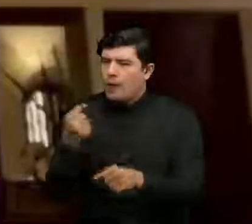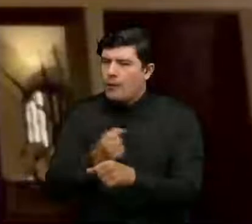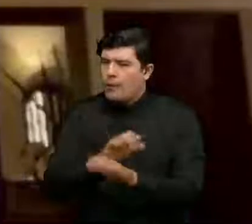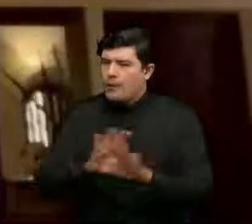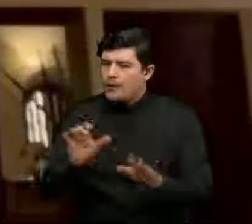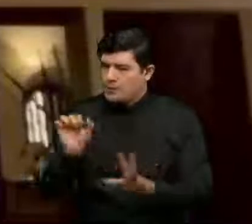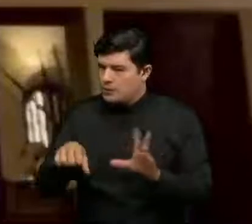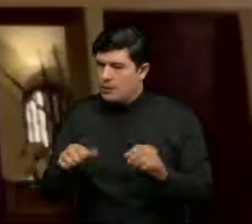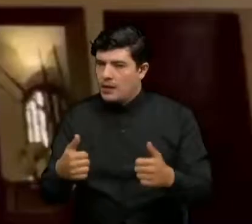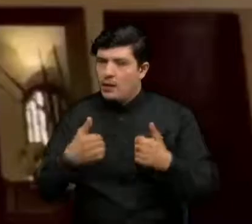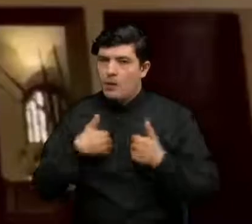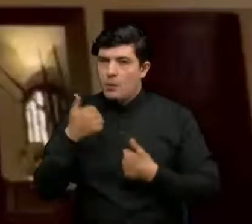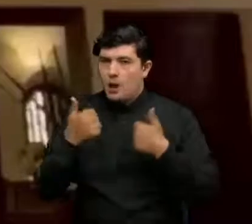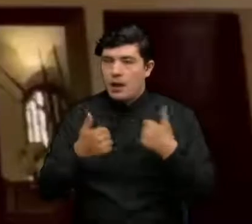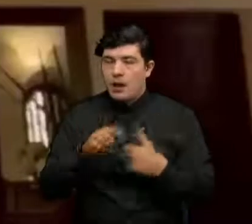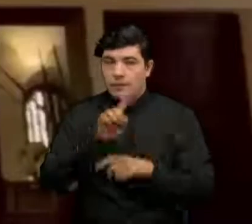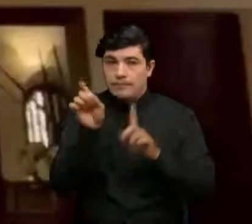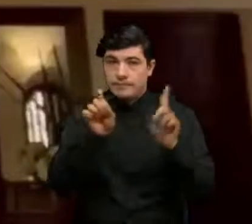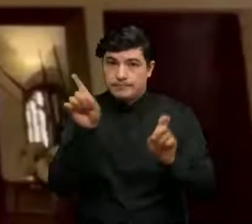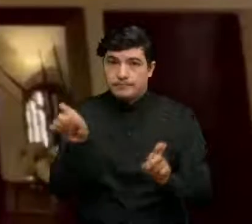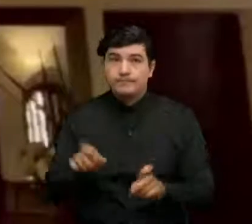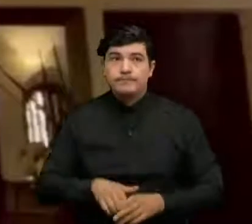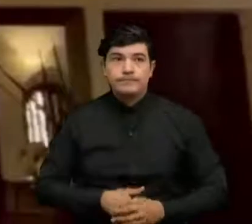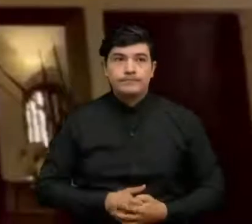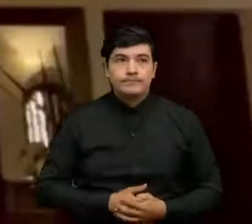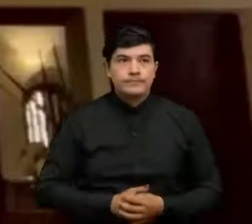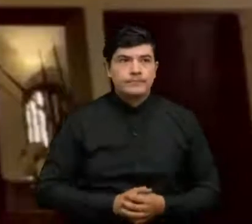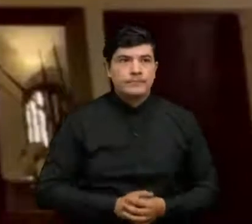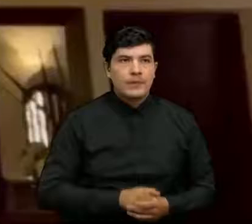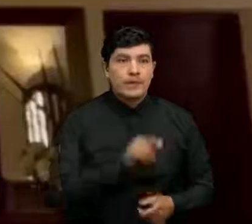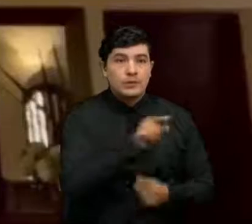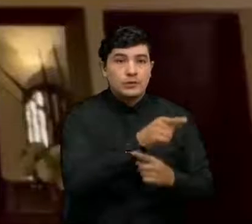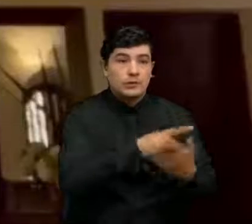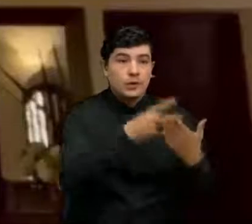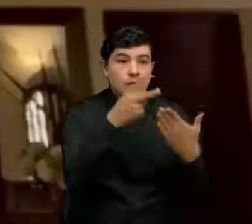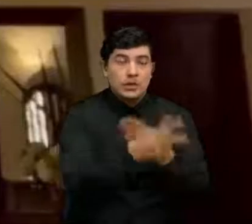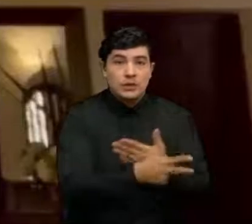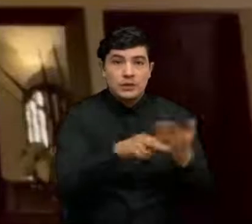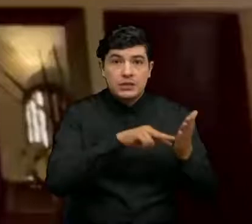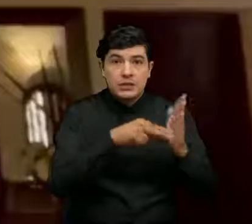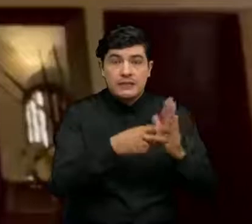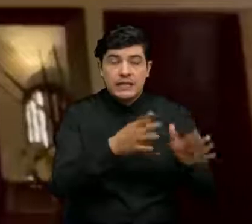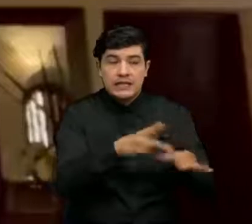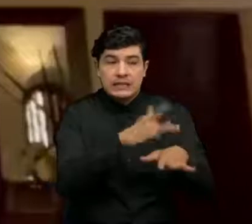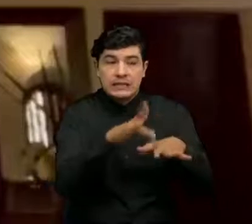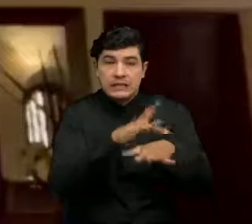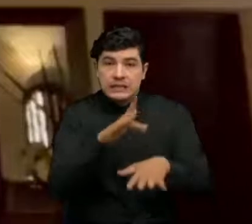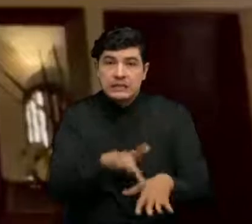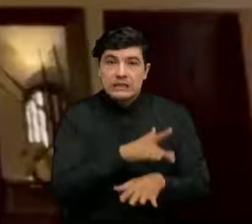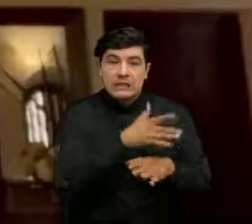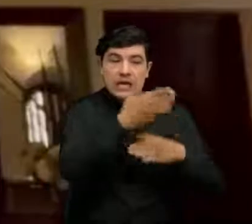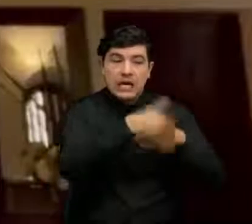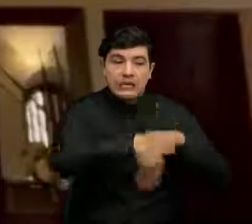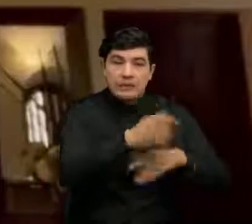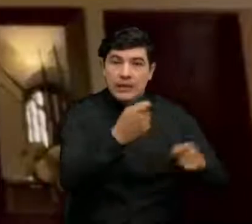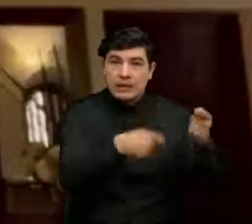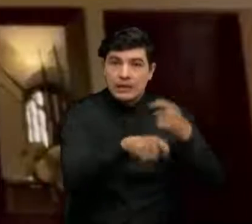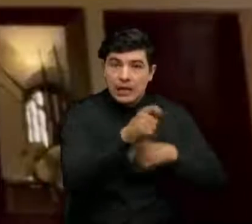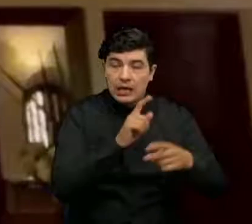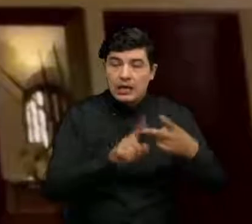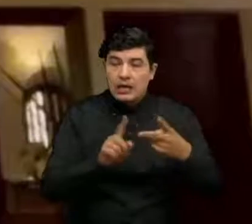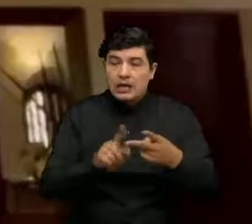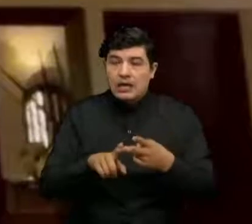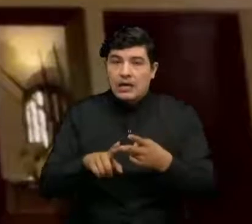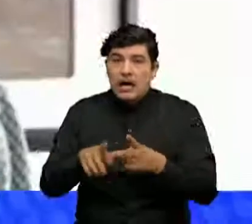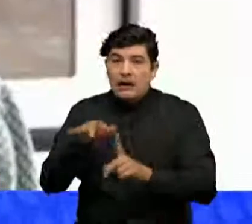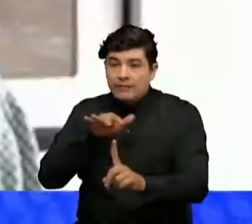va a hacer incrementar los costos laborales, que va a estimular la informalidad y que lamentablemente nada